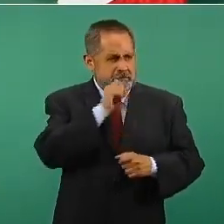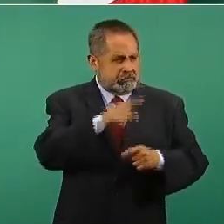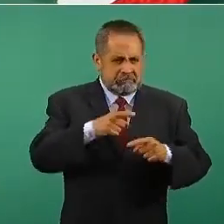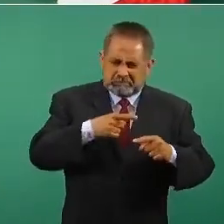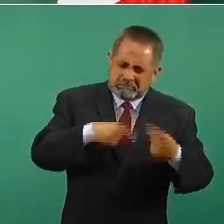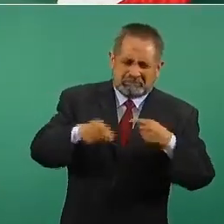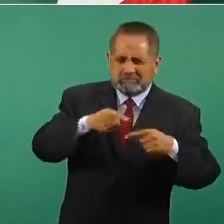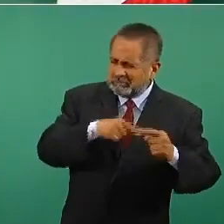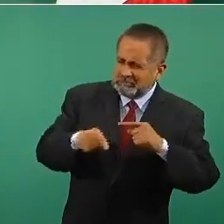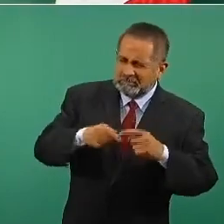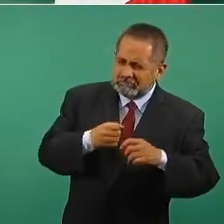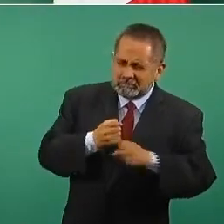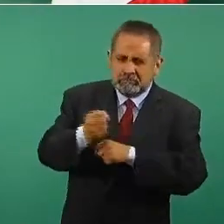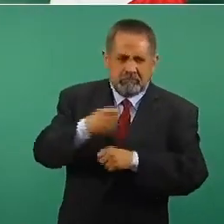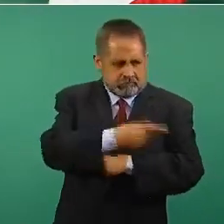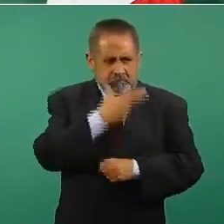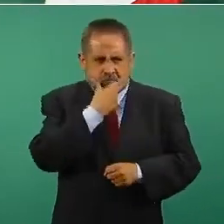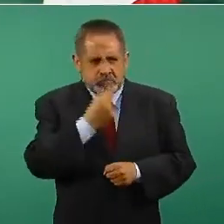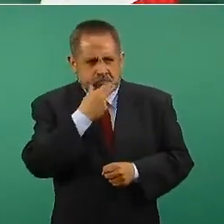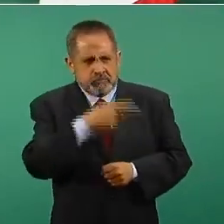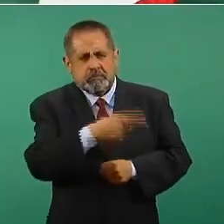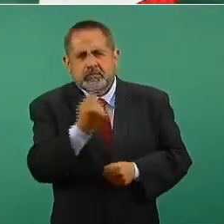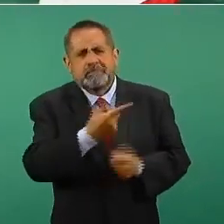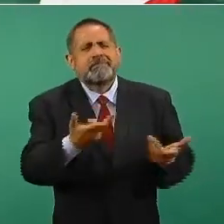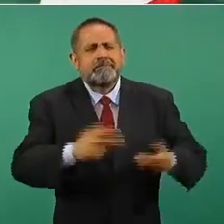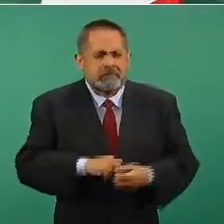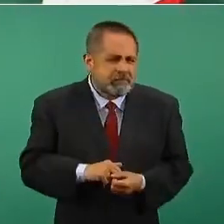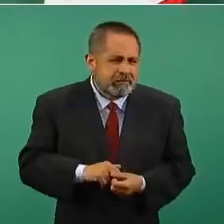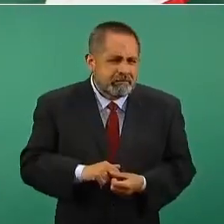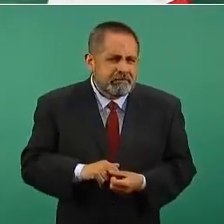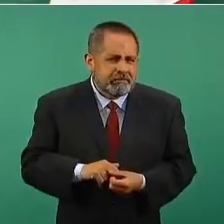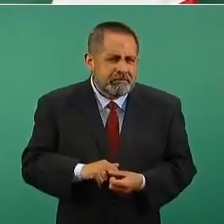pateando y tirando piedras.